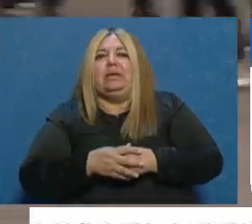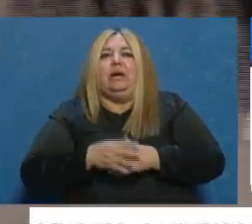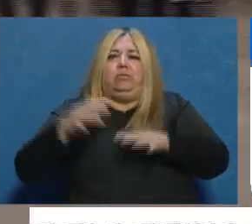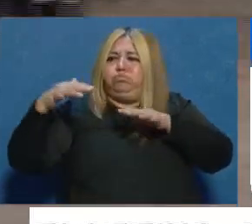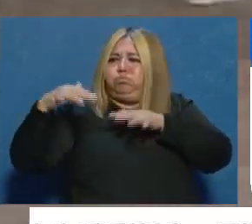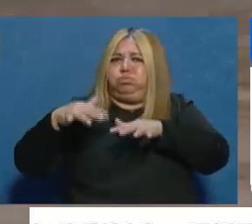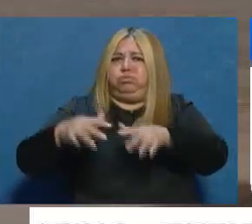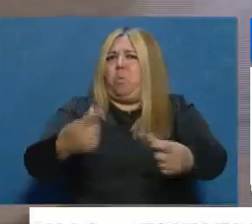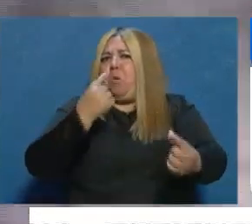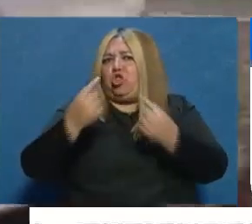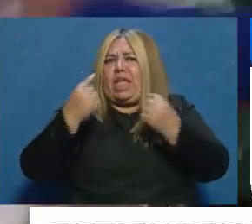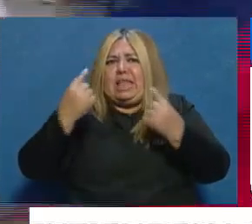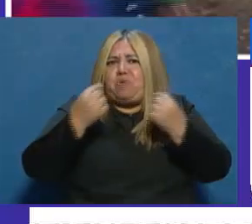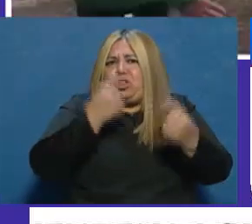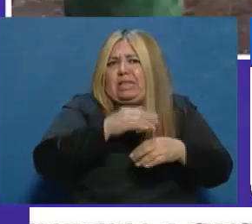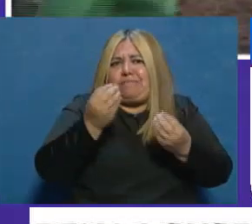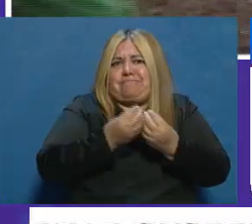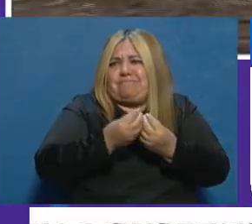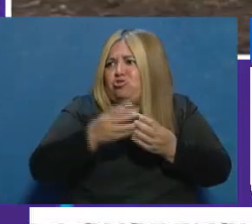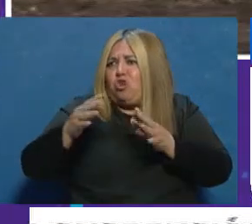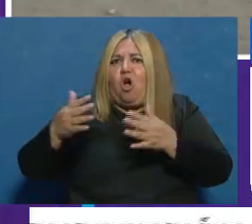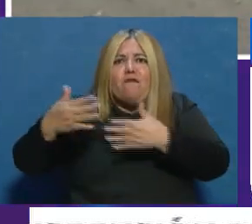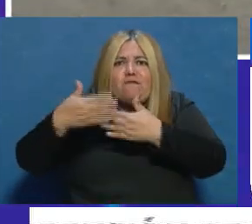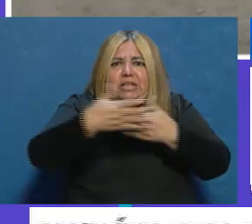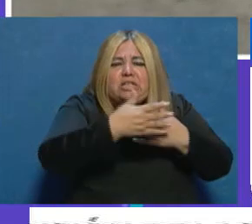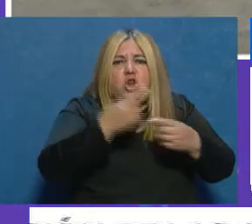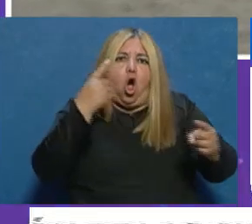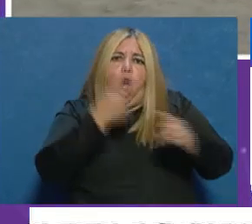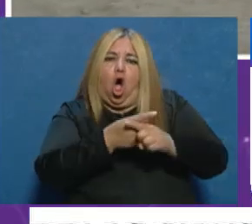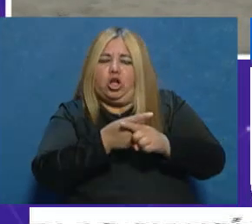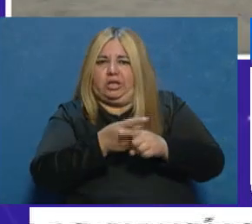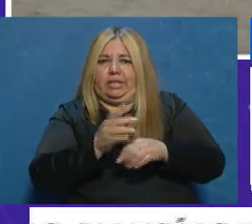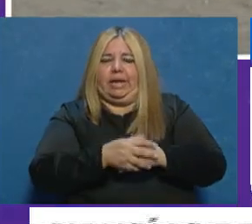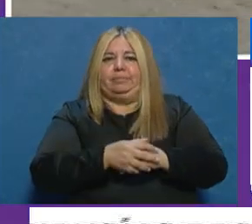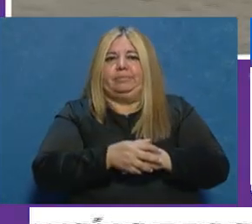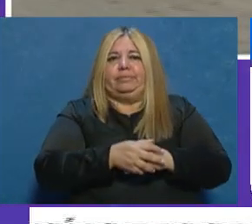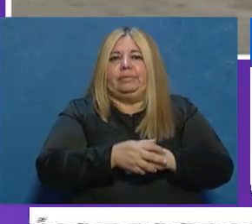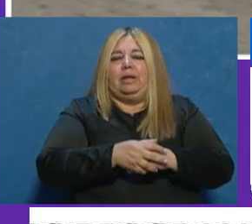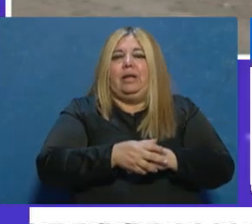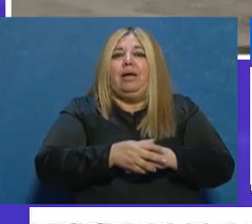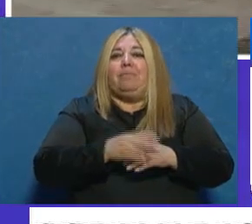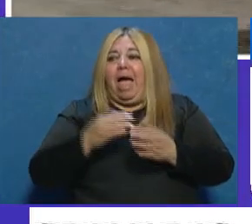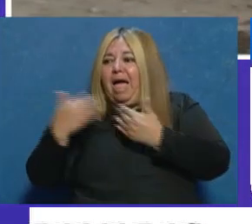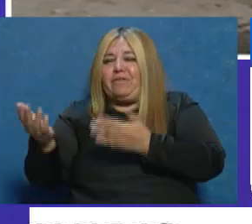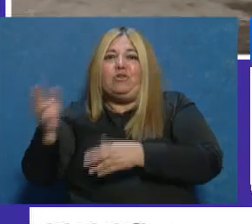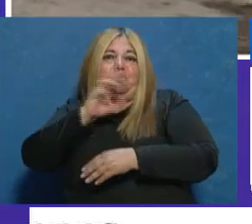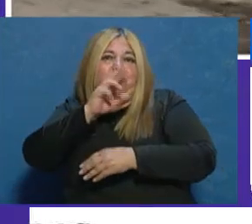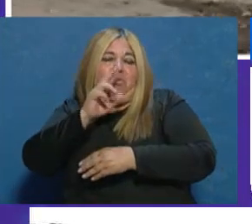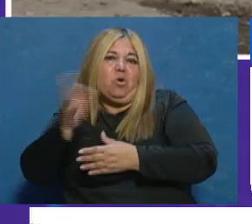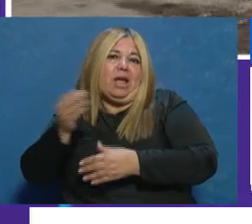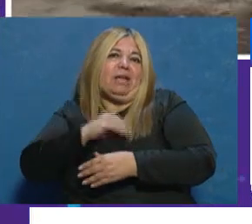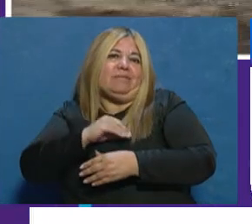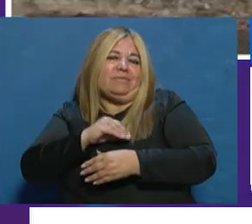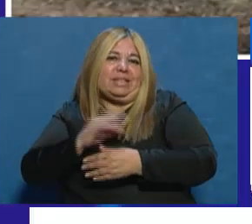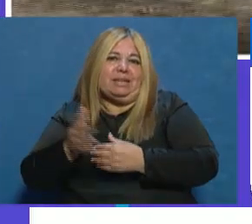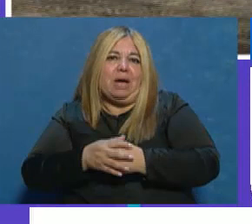manifestación de los vecinos y de aquellos conocidos y familiares de la víctima que atentaron